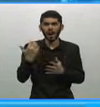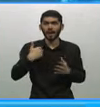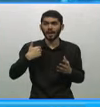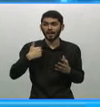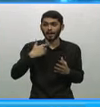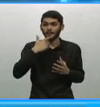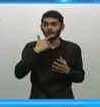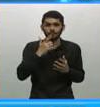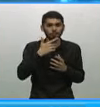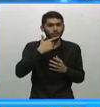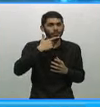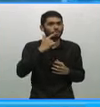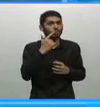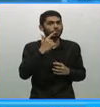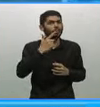¿no?